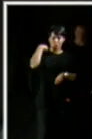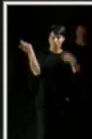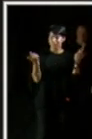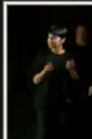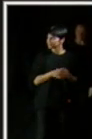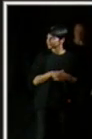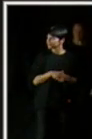ya os digo